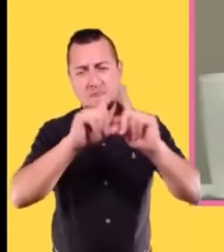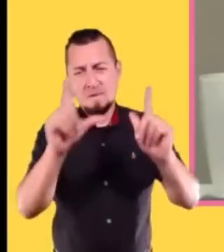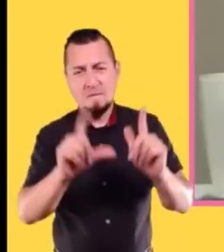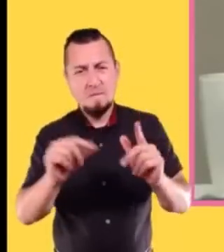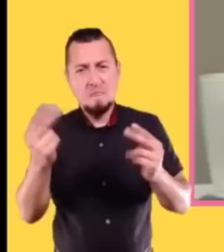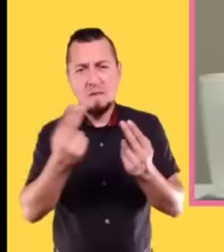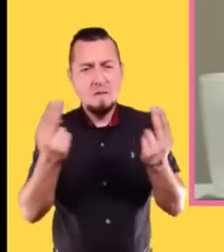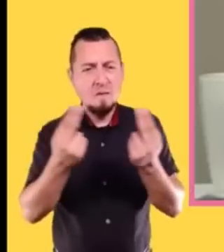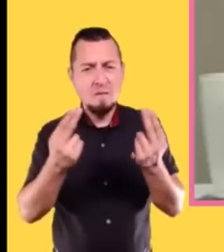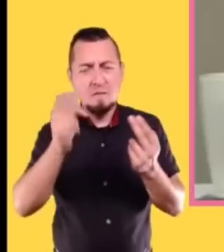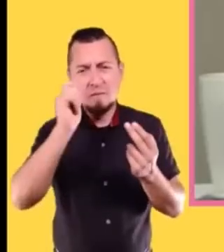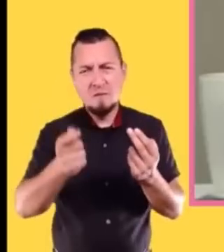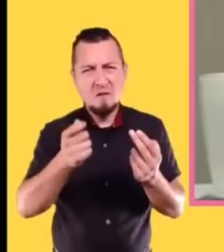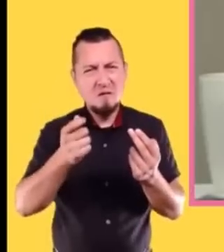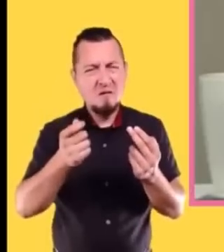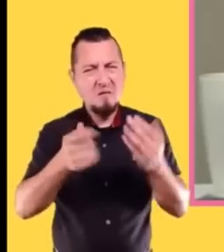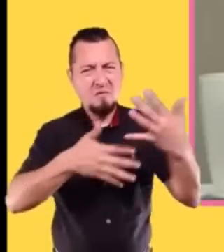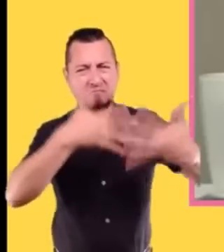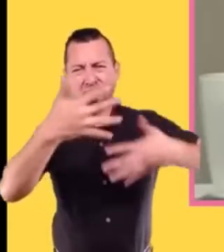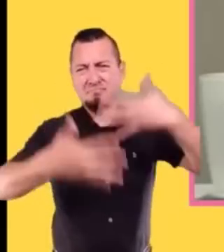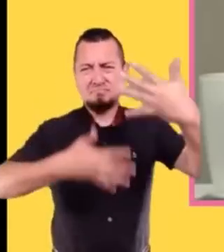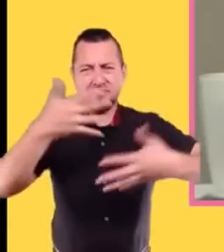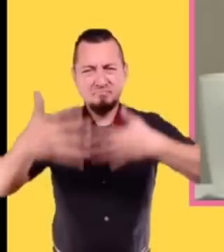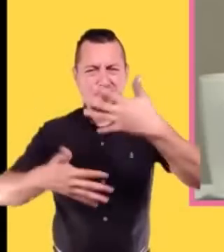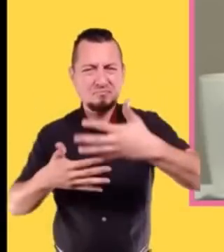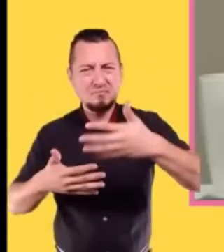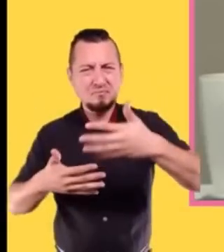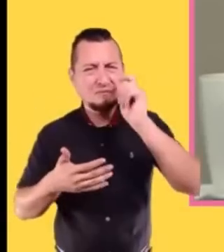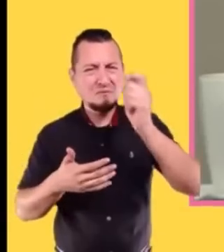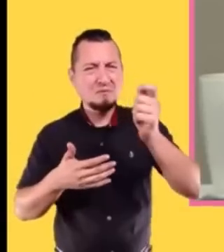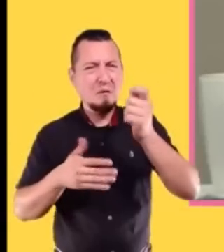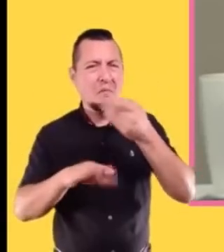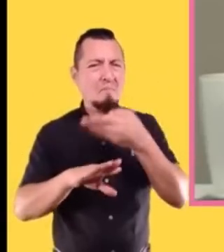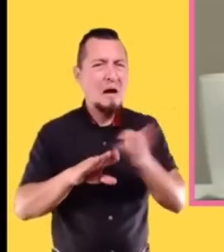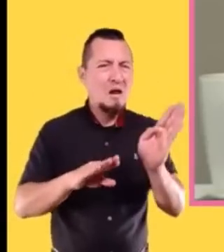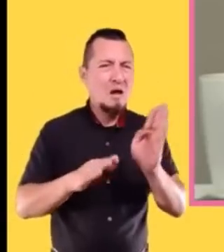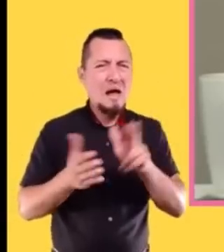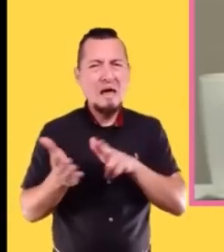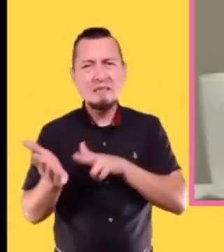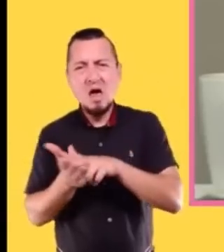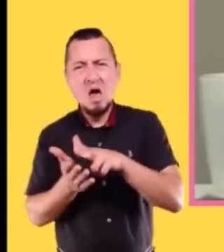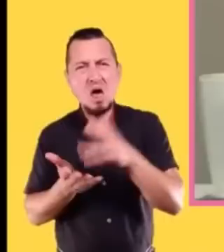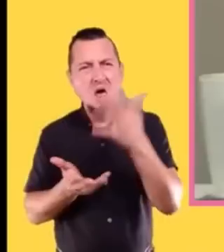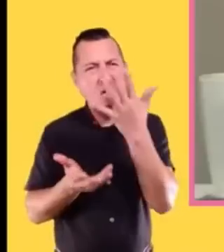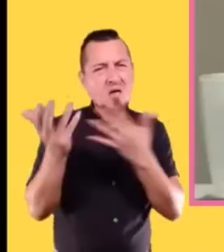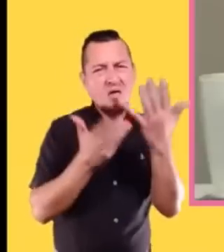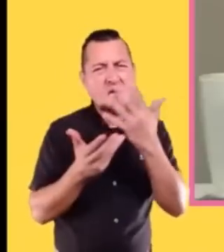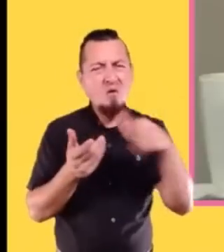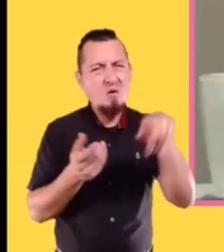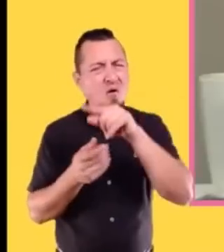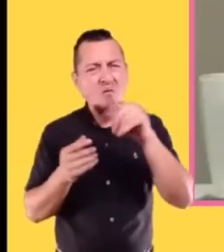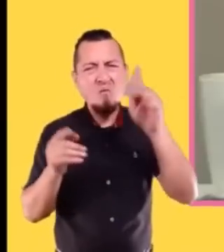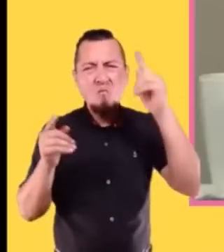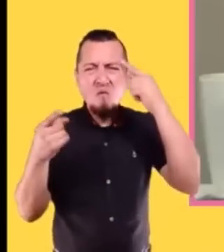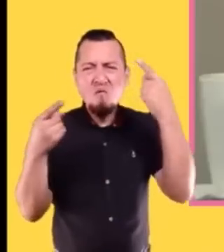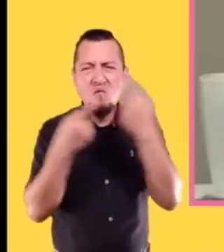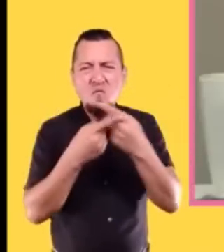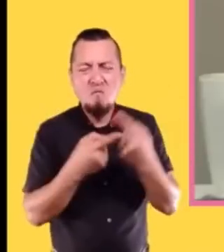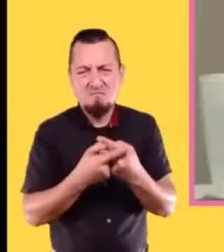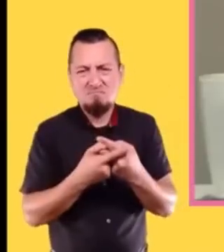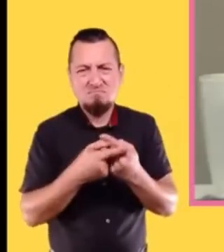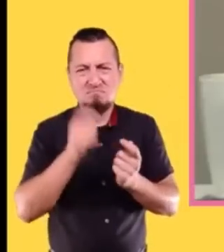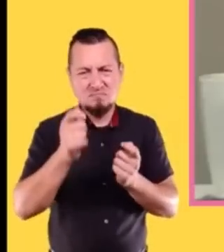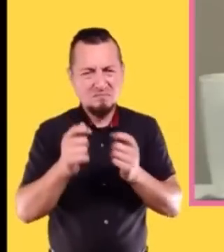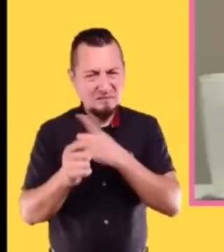polarización absurda y de debates de blancos y negros. Jalisco tenemos desde hace mucho un proceso para construir